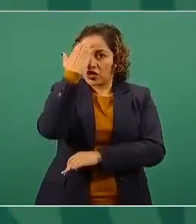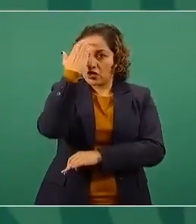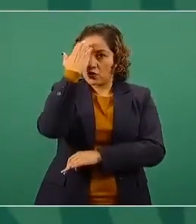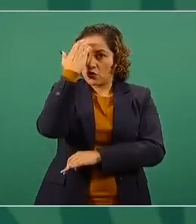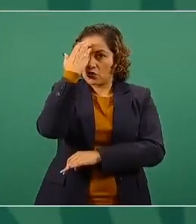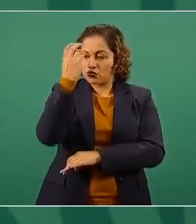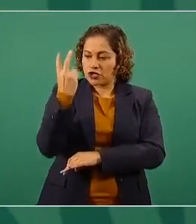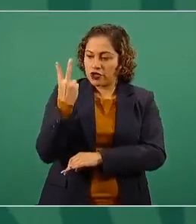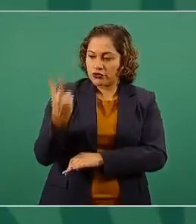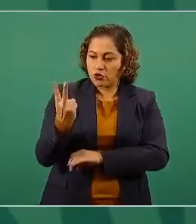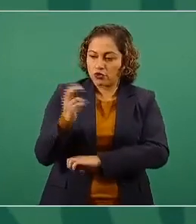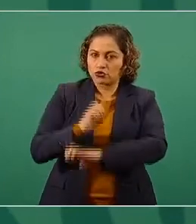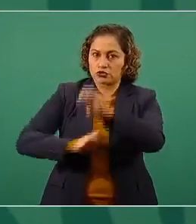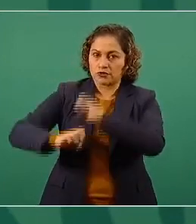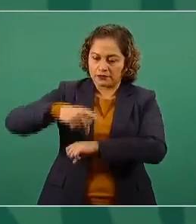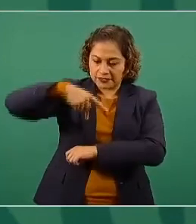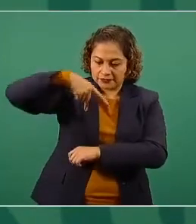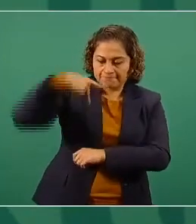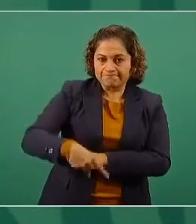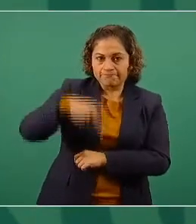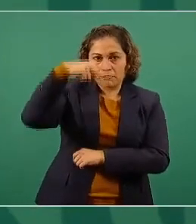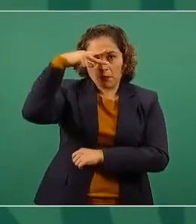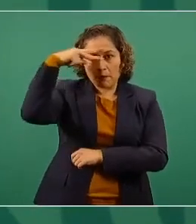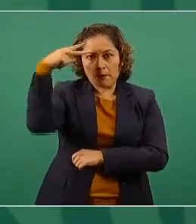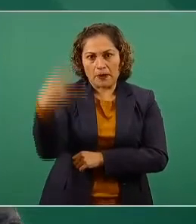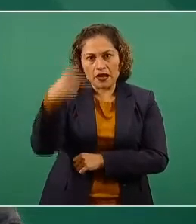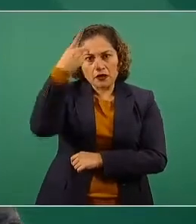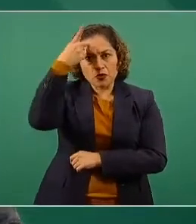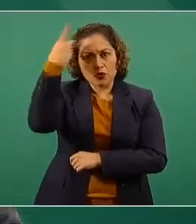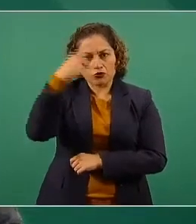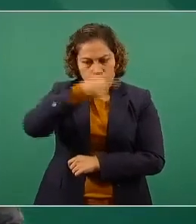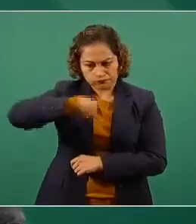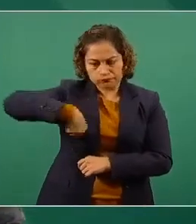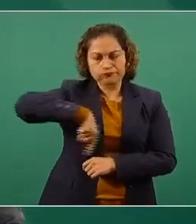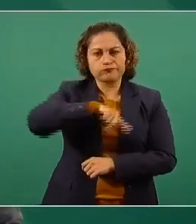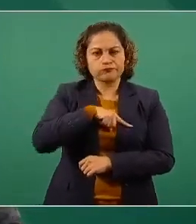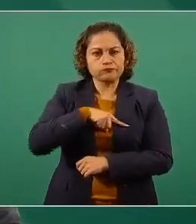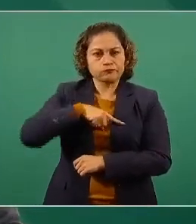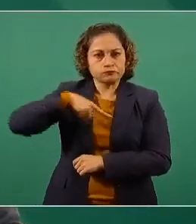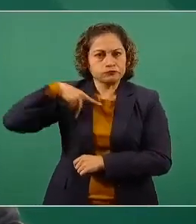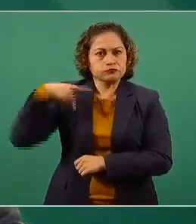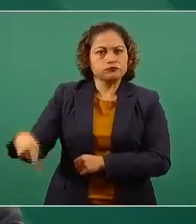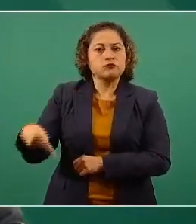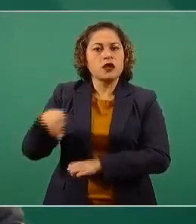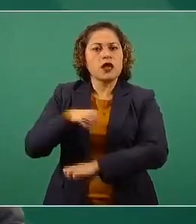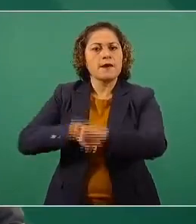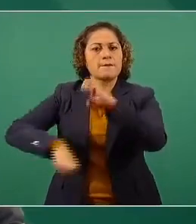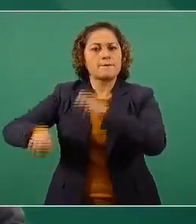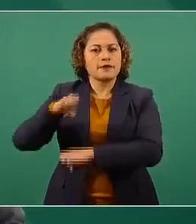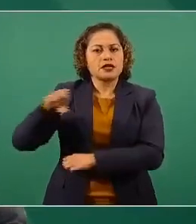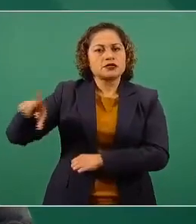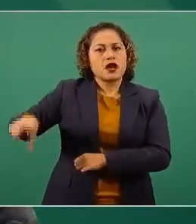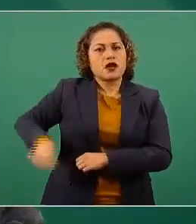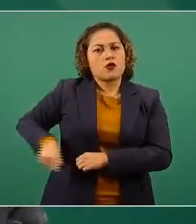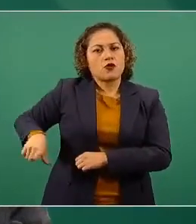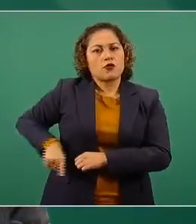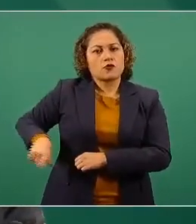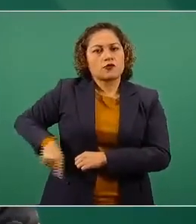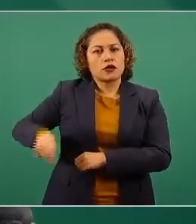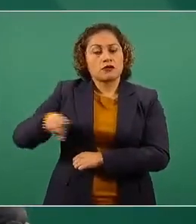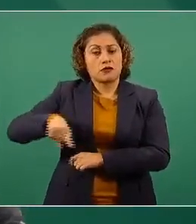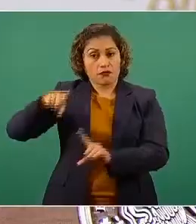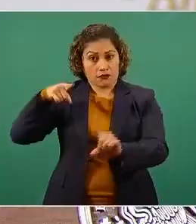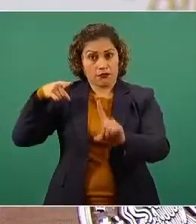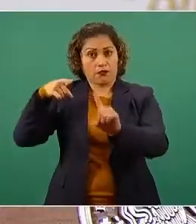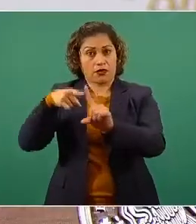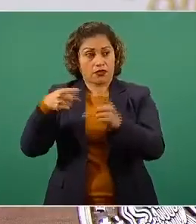grandes empresas que son de los mexicanos, empresas públicas que no tienen como propósito el lucro,